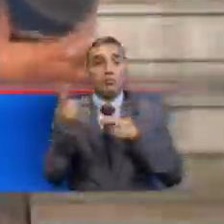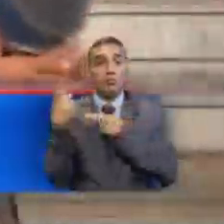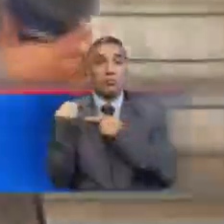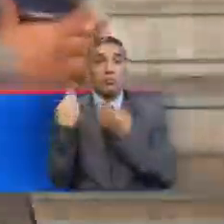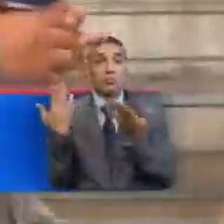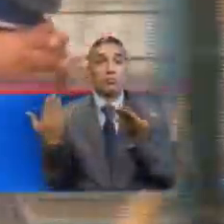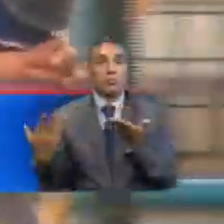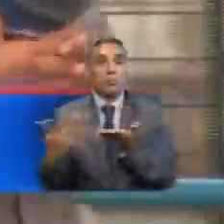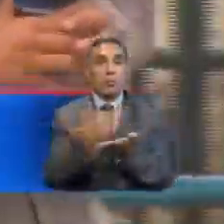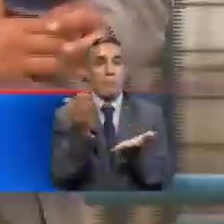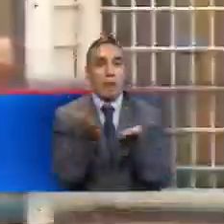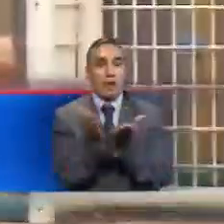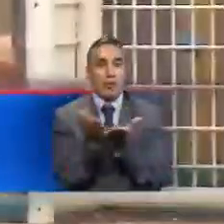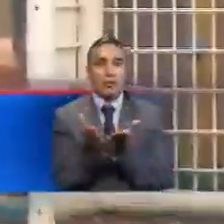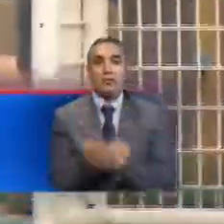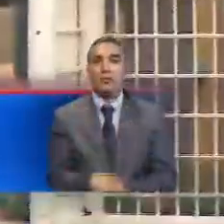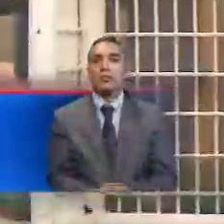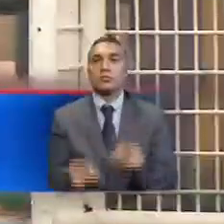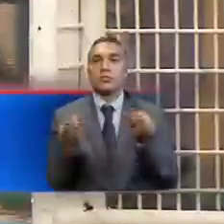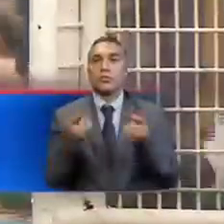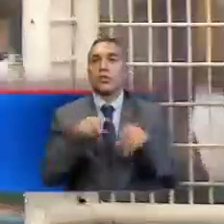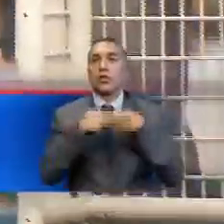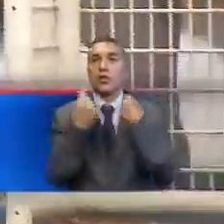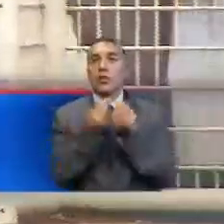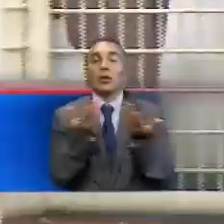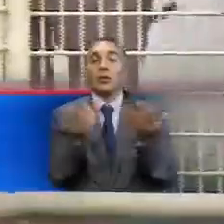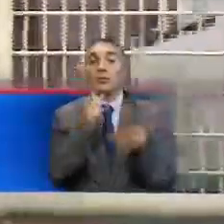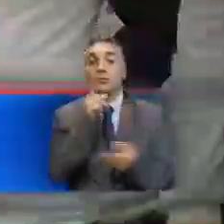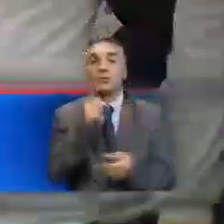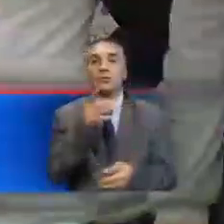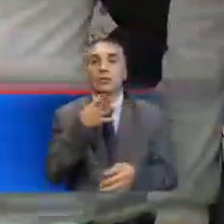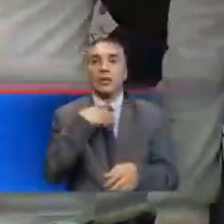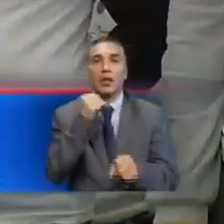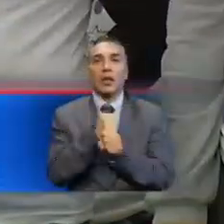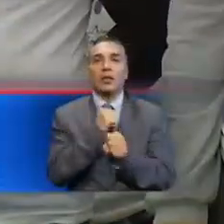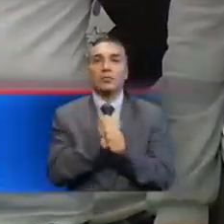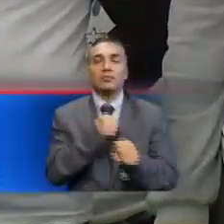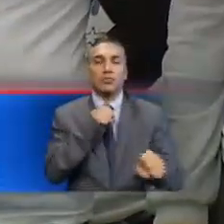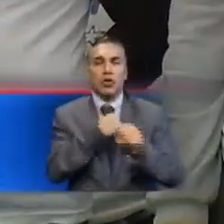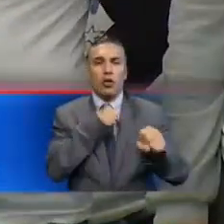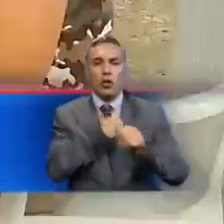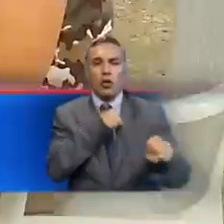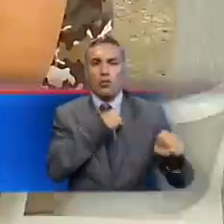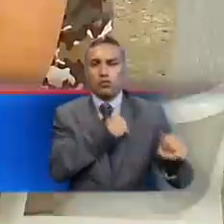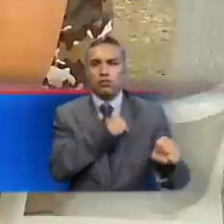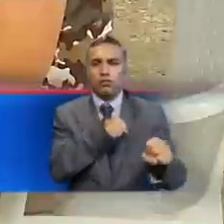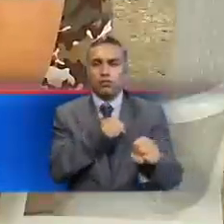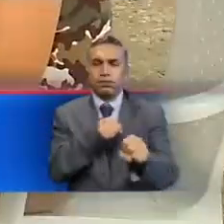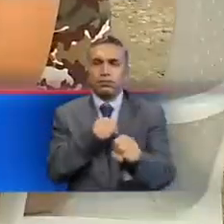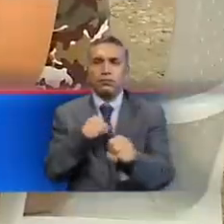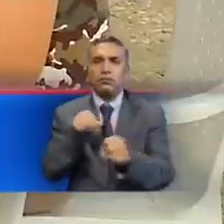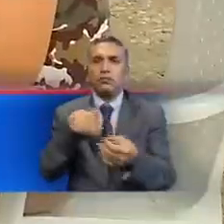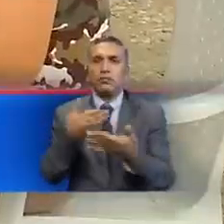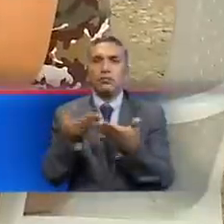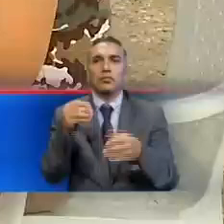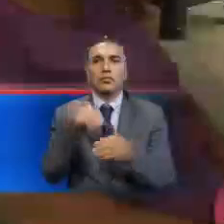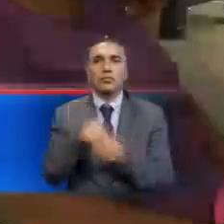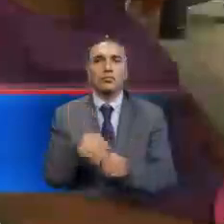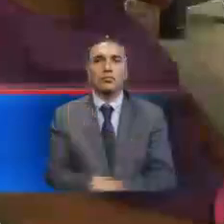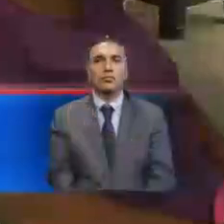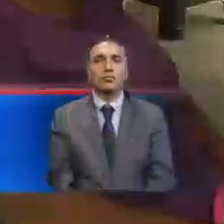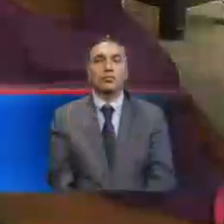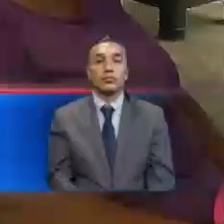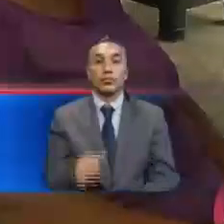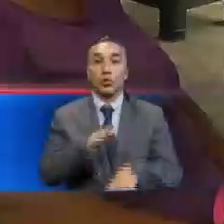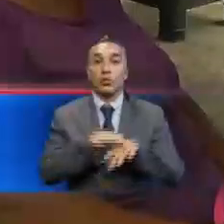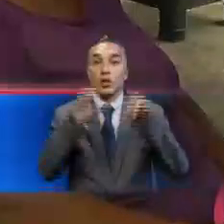de desechos Urbaceo como de las brigadas, repito, que están dedicadas a la fumigación y mitigación de efectos de la